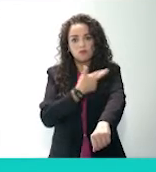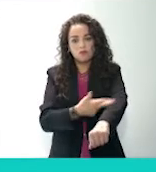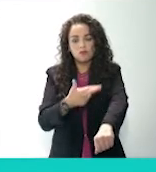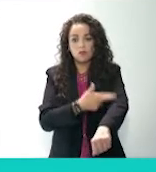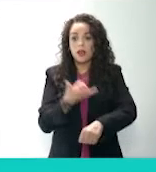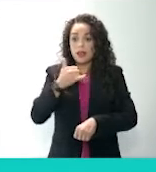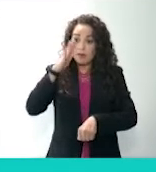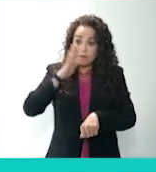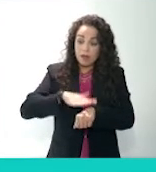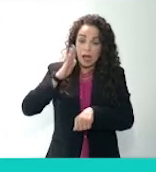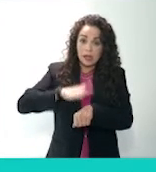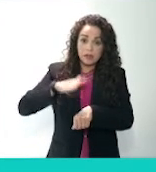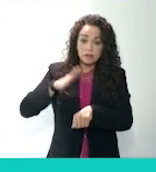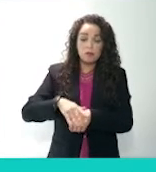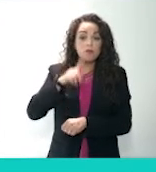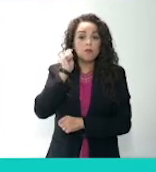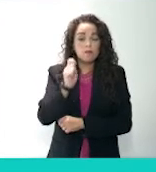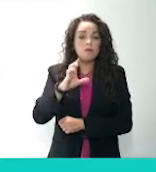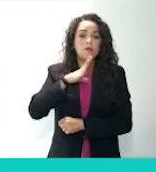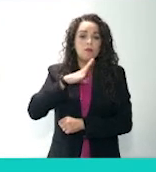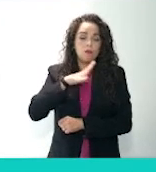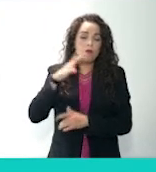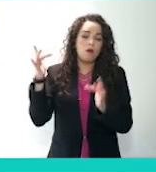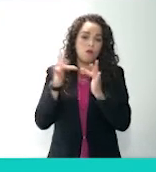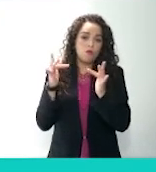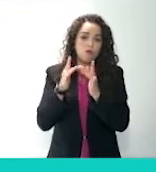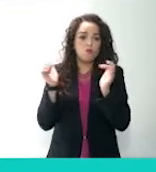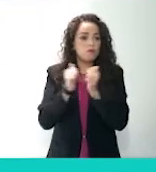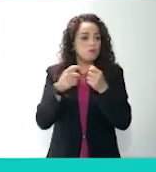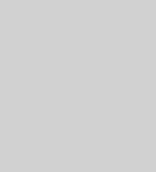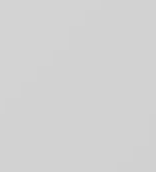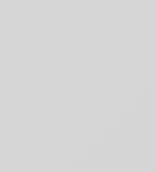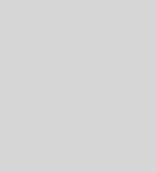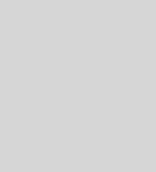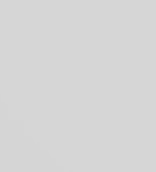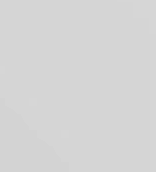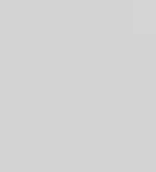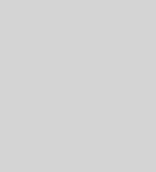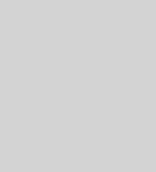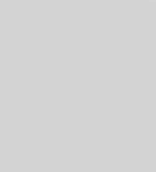sustantivamente la interacción con la ciudadanía